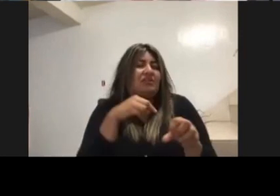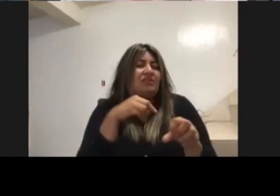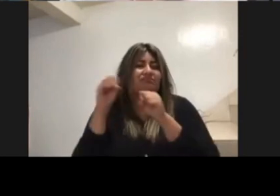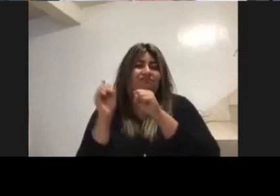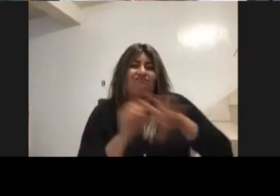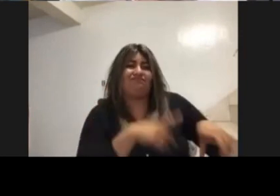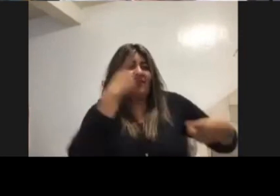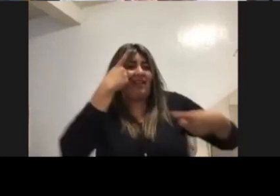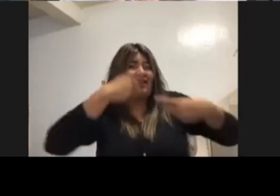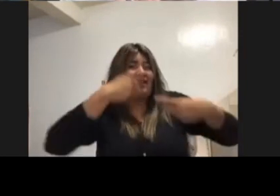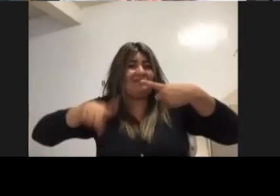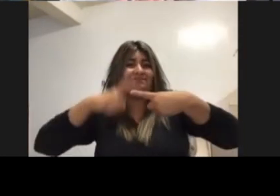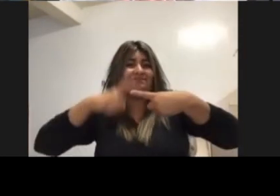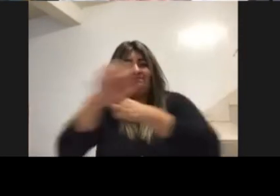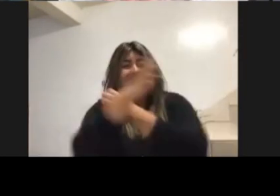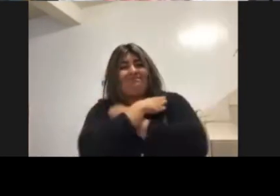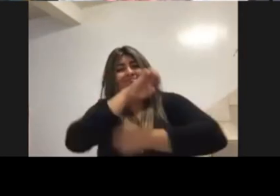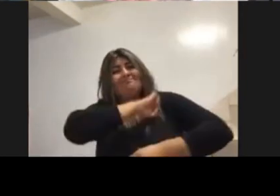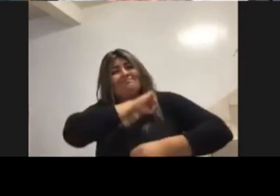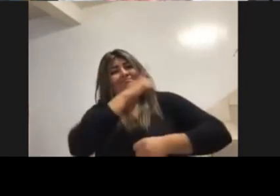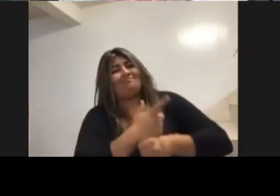especial. Creo que esta